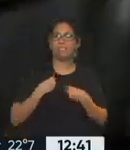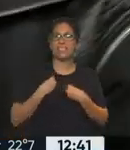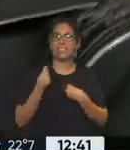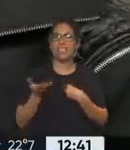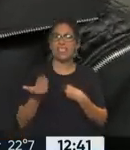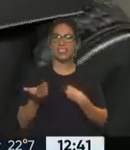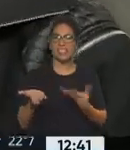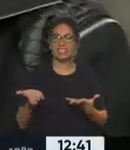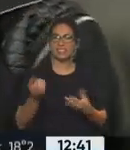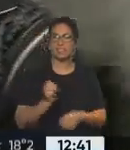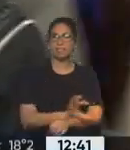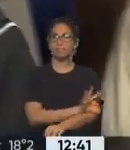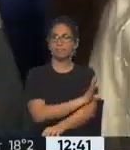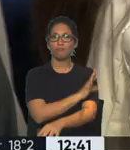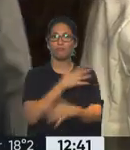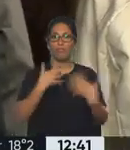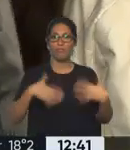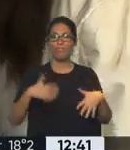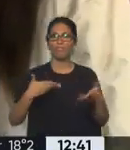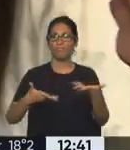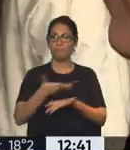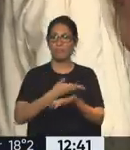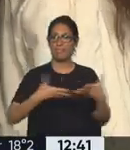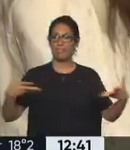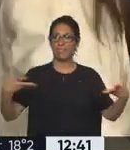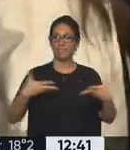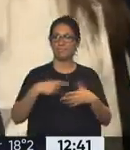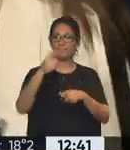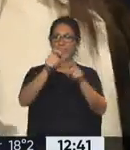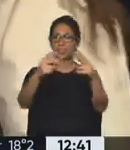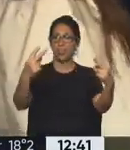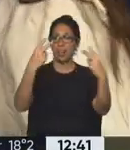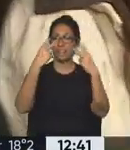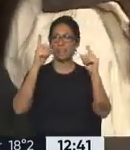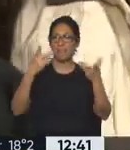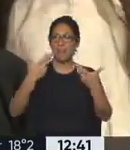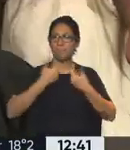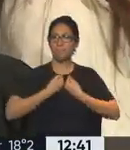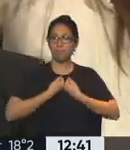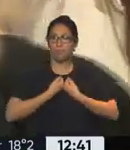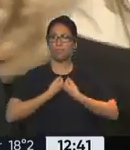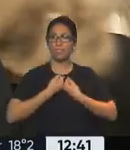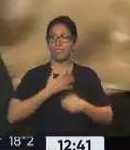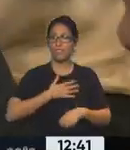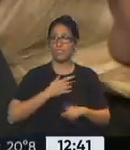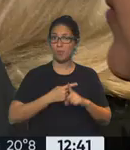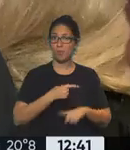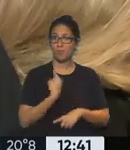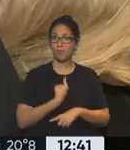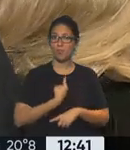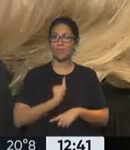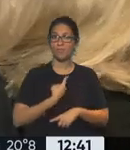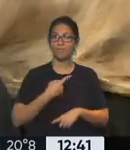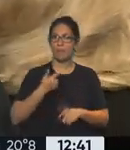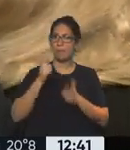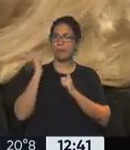Corbata? Y una emoción y bueno, es compartida porque bueno, hay mucha gente del otro lado que realmente apoya a la banda en este comienzo, que la verdad que fue toda